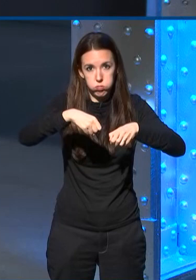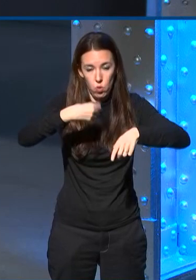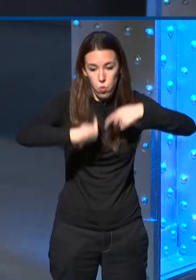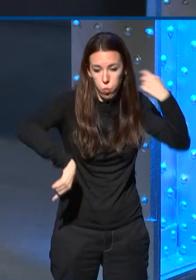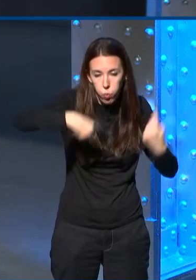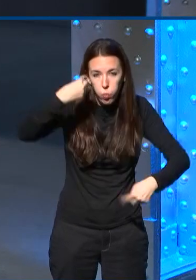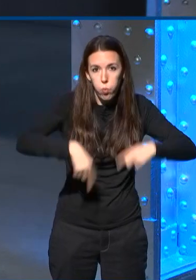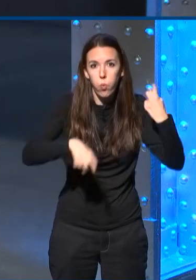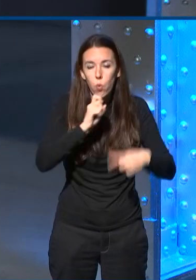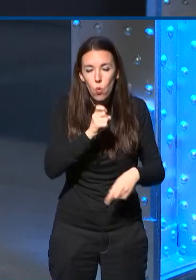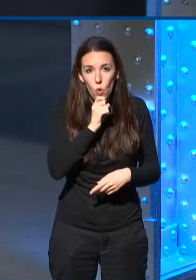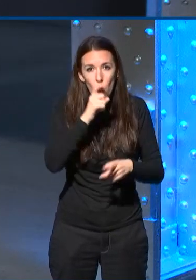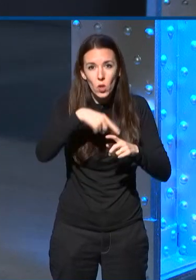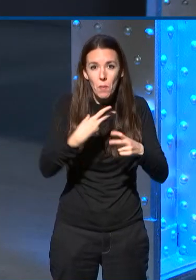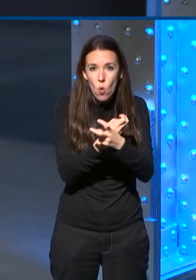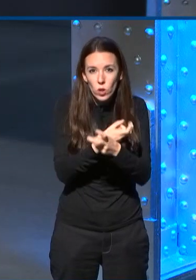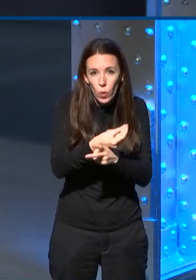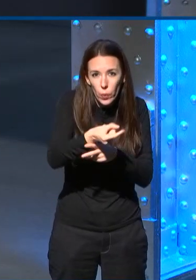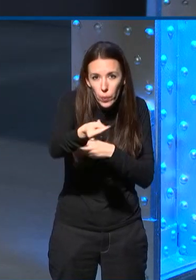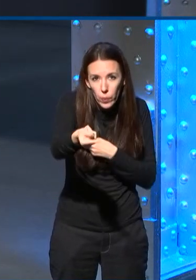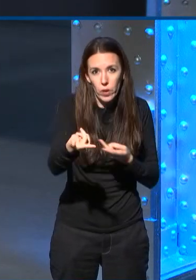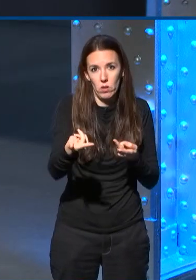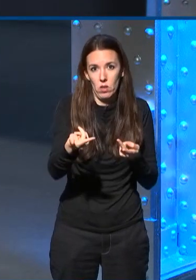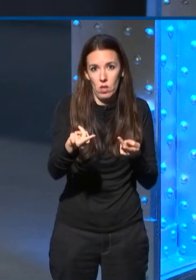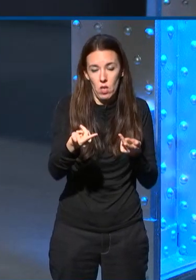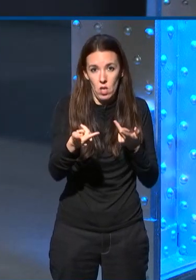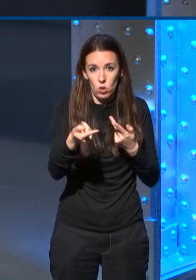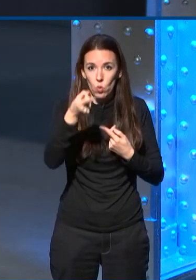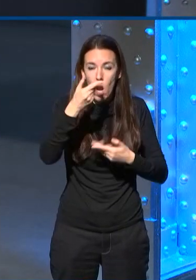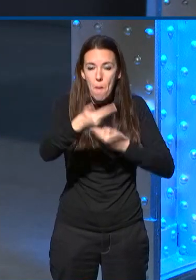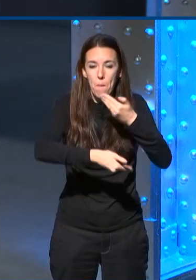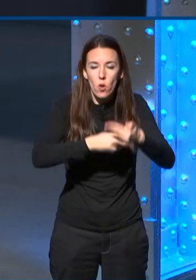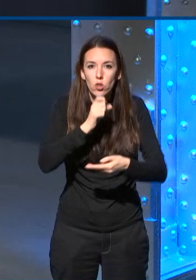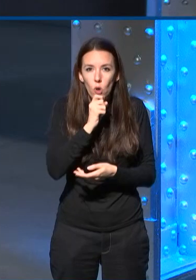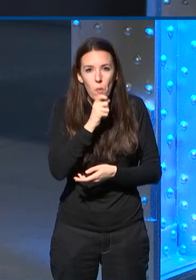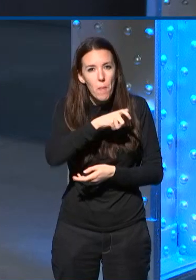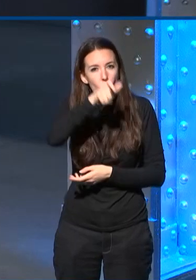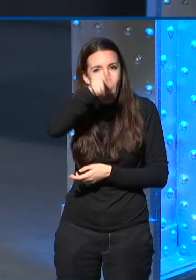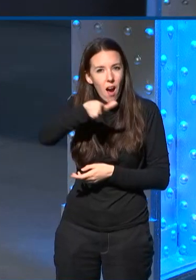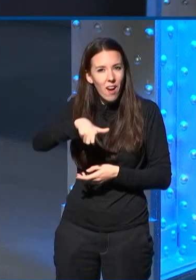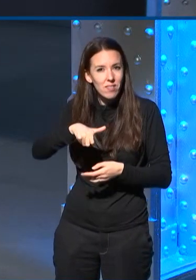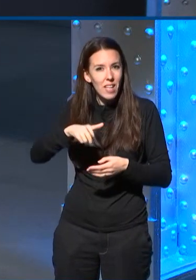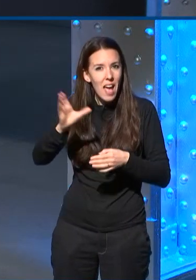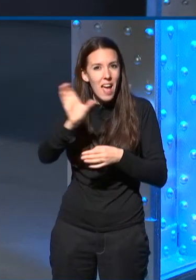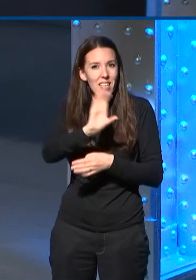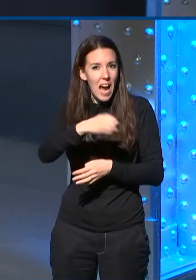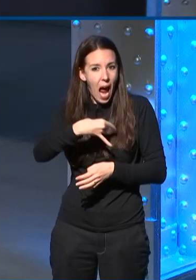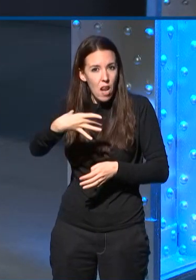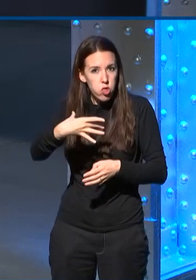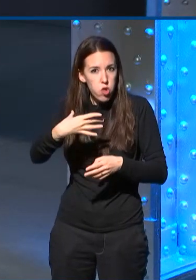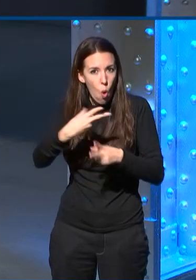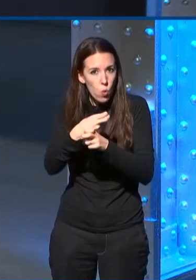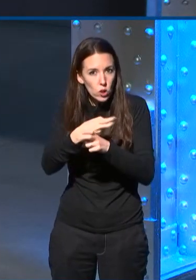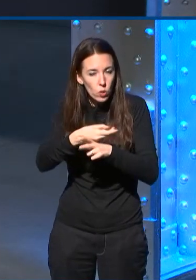más importantes es la descalcificación. No se entienden muy bien los procesos, pero la gente se descalcifica, van perdiendo calcio en los